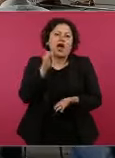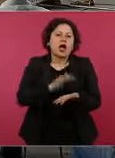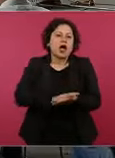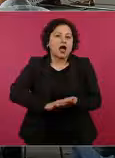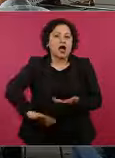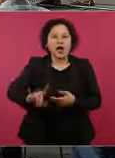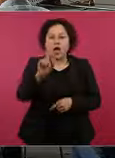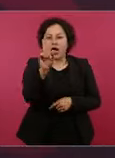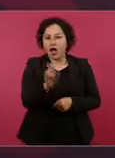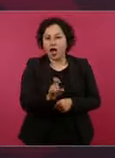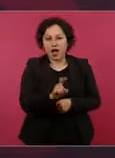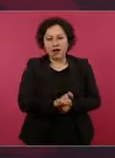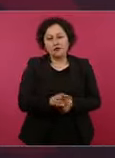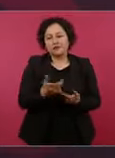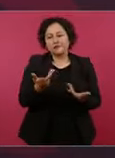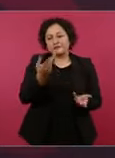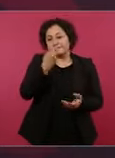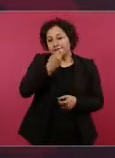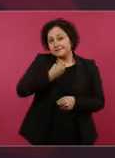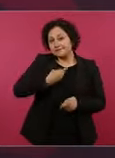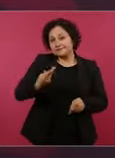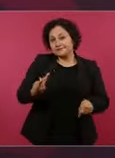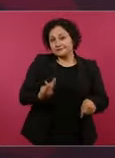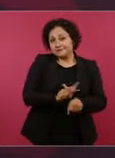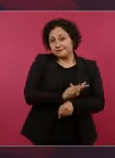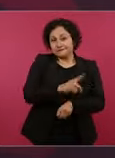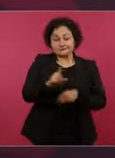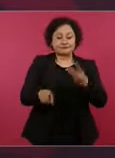apostando a la violencia,